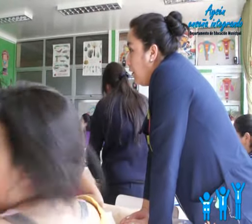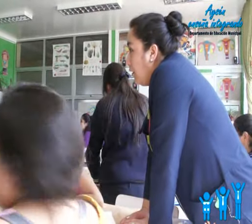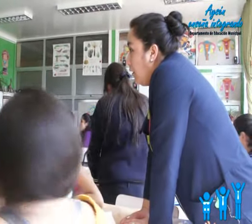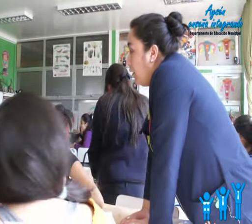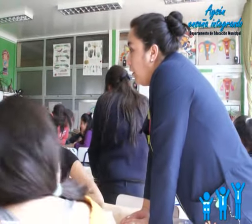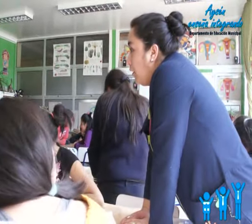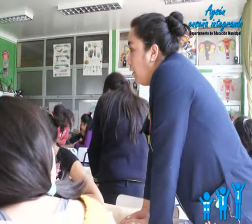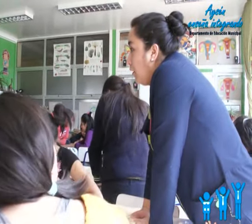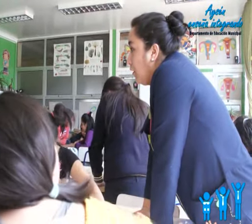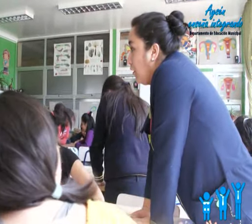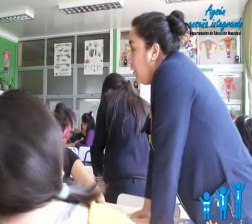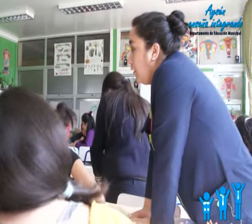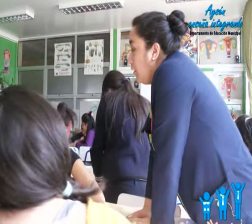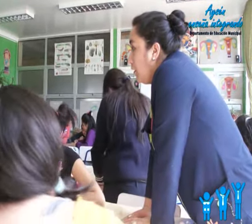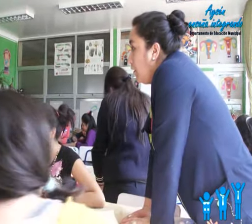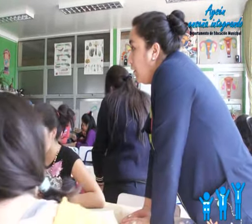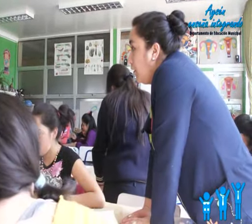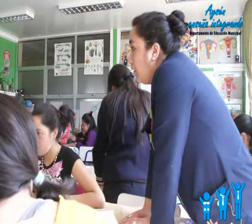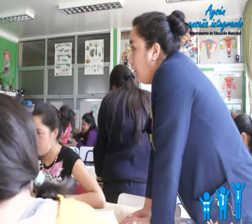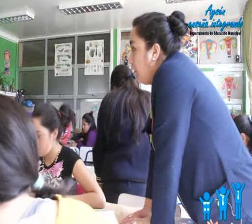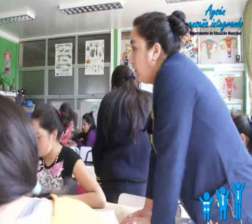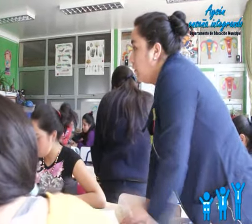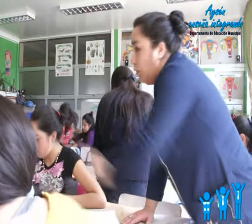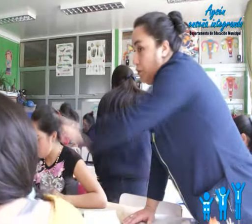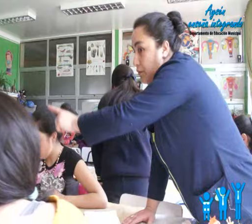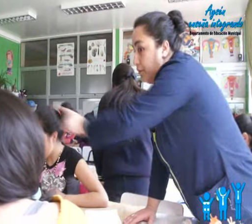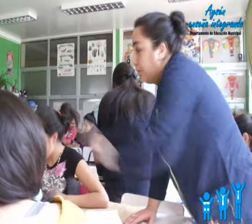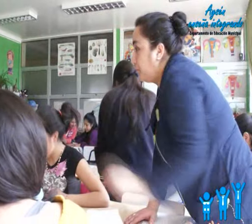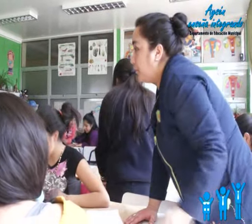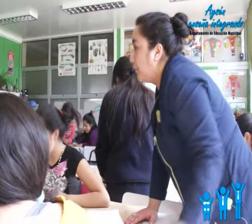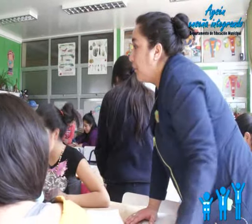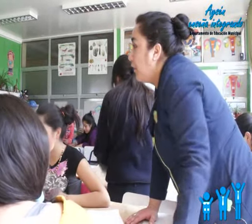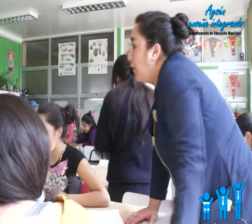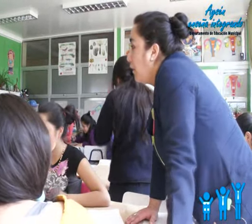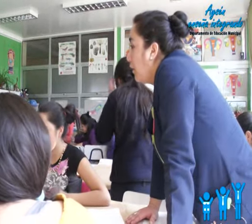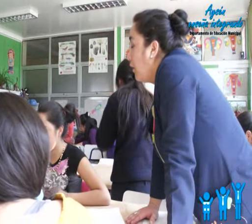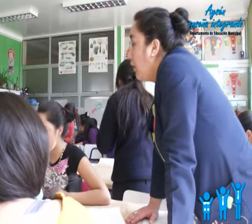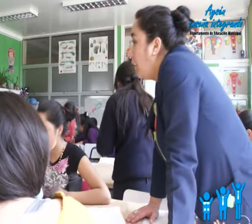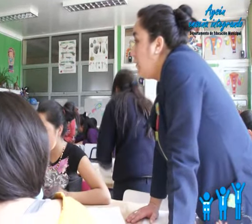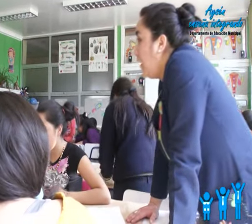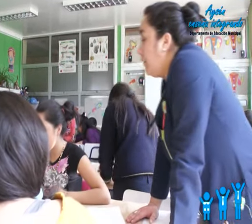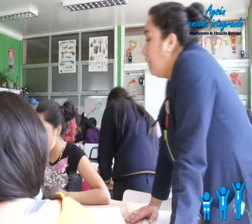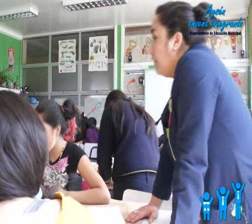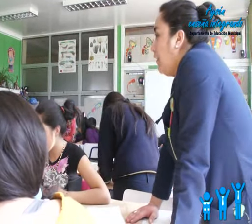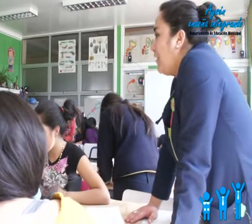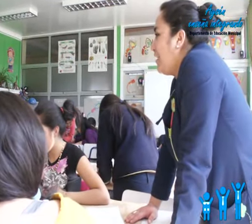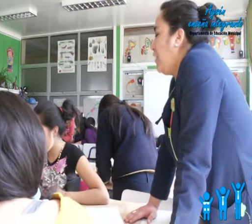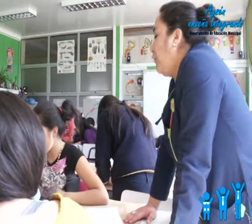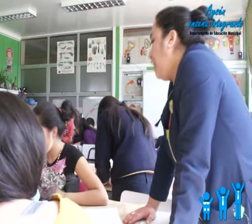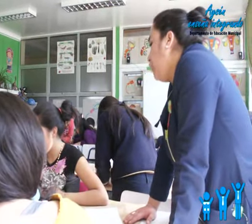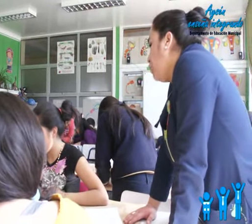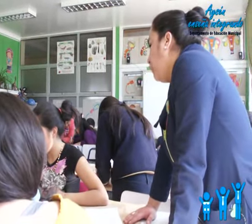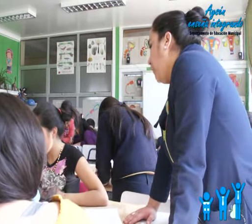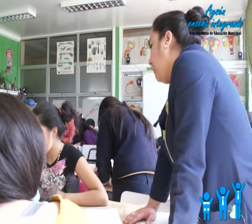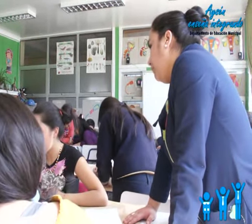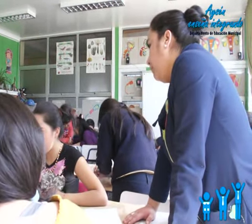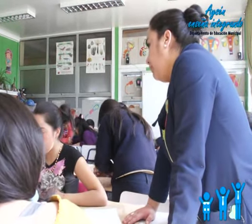dos alumnos, tiene que recibir el premio en la ciudad de Santiago el día 2 de diciembre,